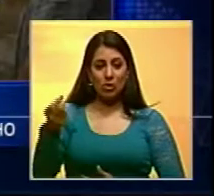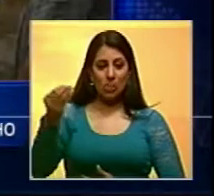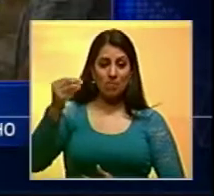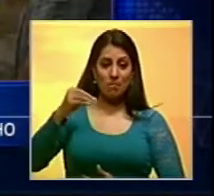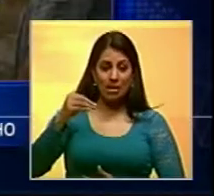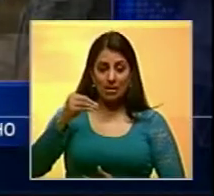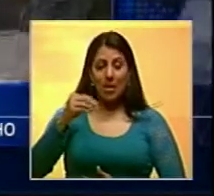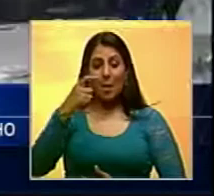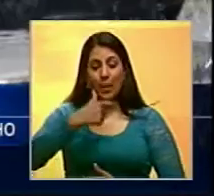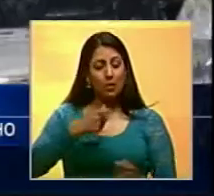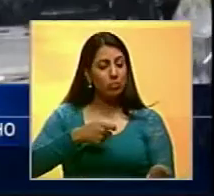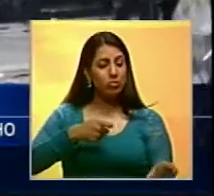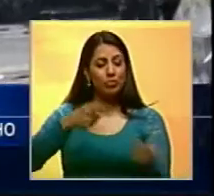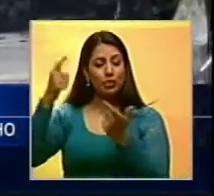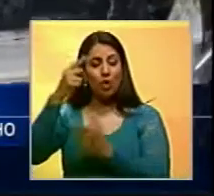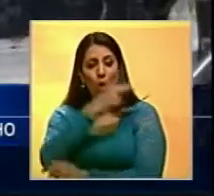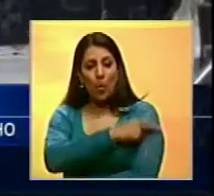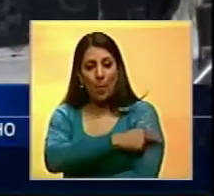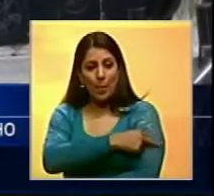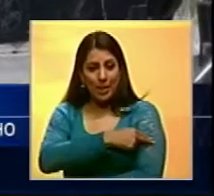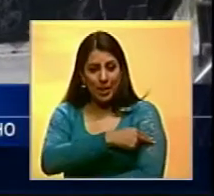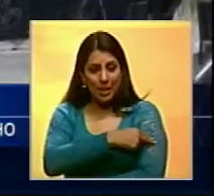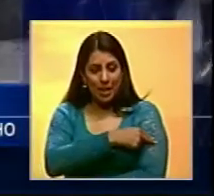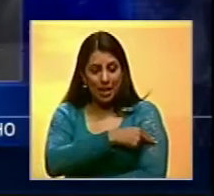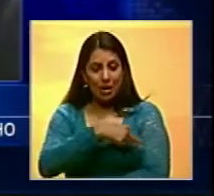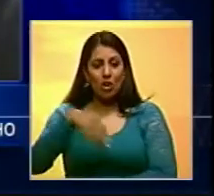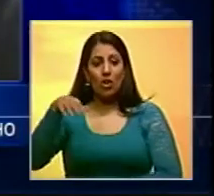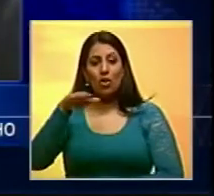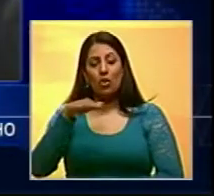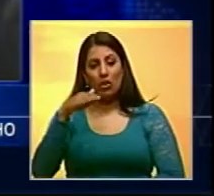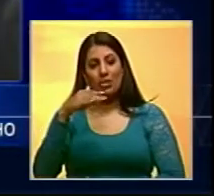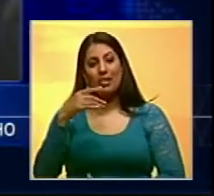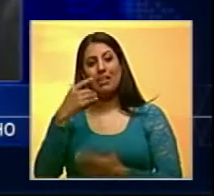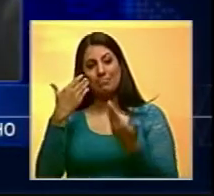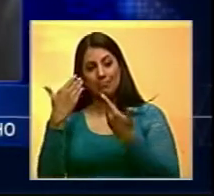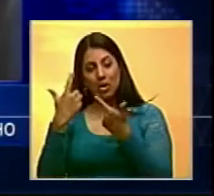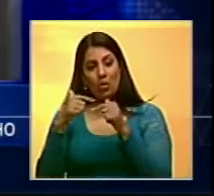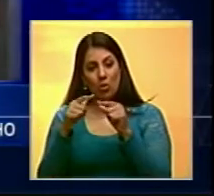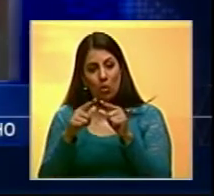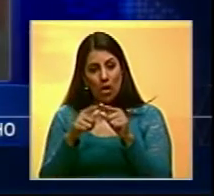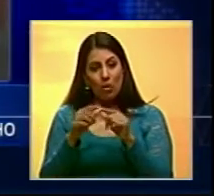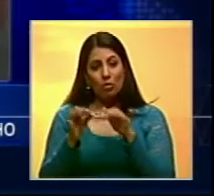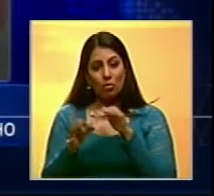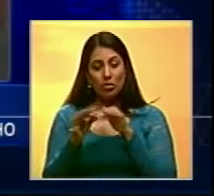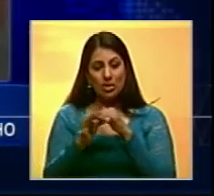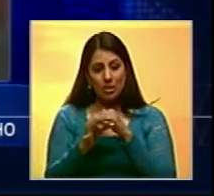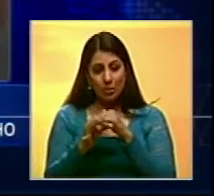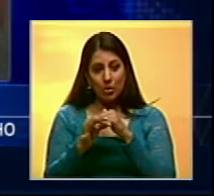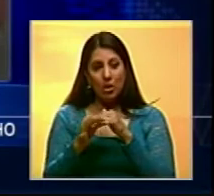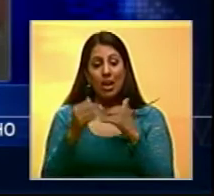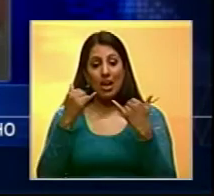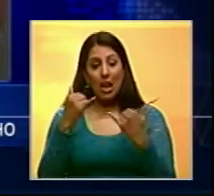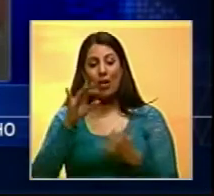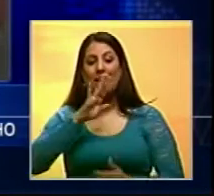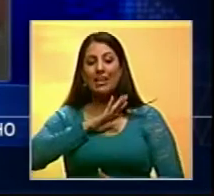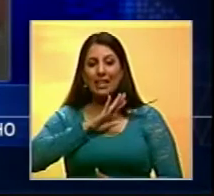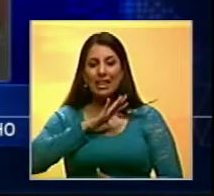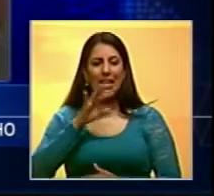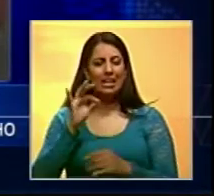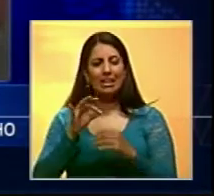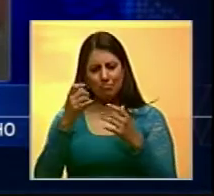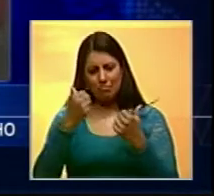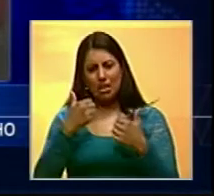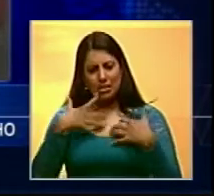Las víctimas fueron llevadas al Hospital Santos Aníbal Dominicano de Carúpano, municipio de Bermúdez, y actualmente se encuentran